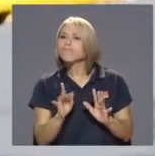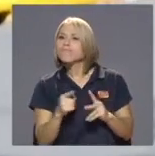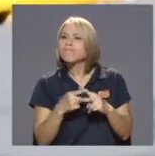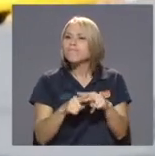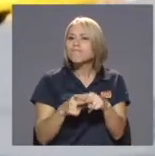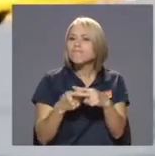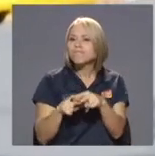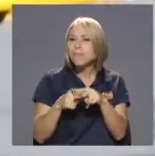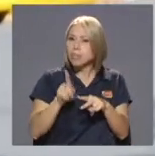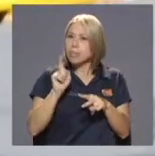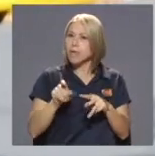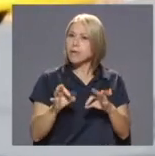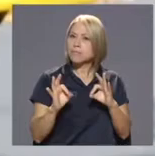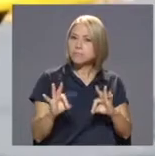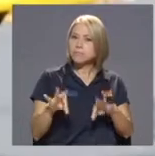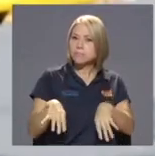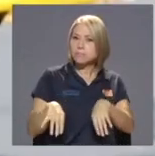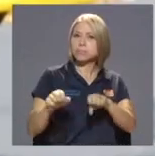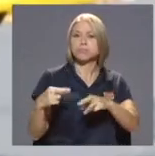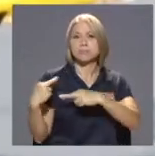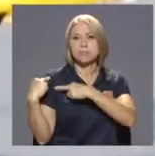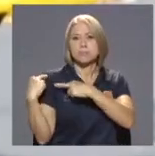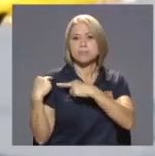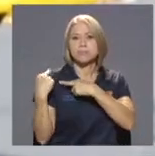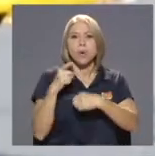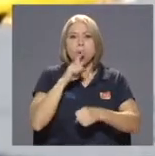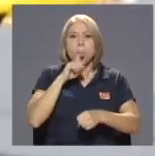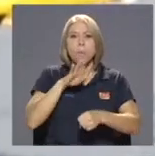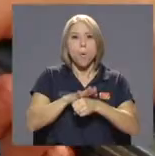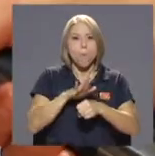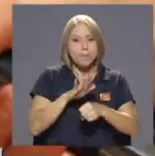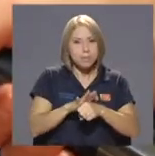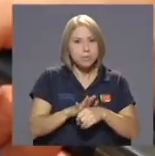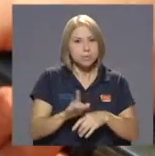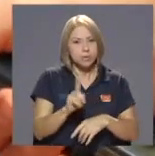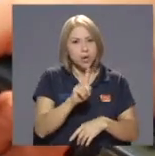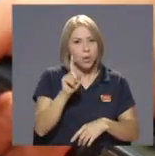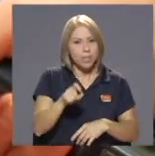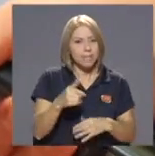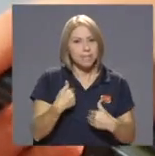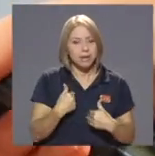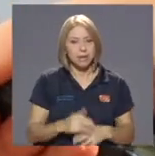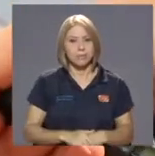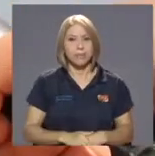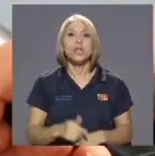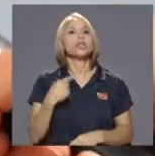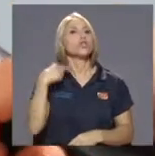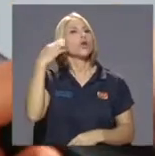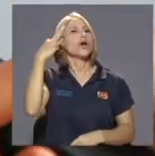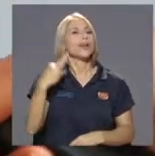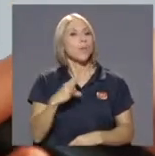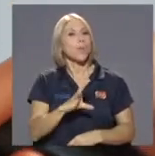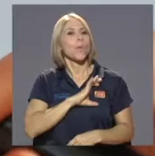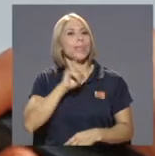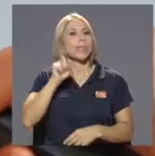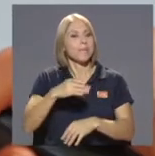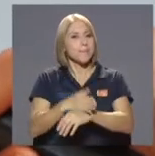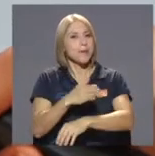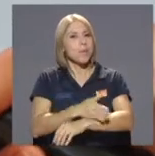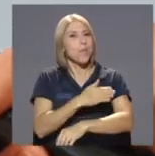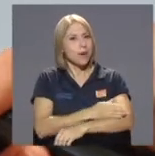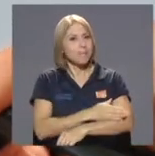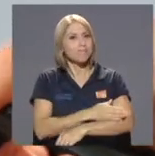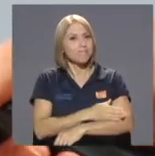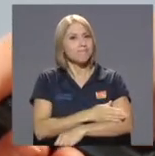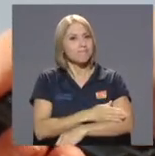de responsabilidad y de compromisos que no deben tener. Yo opino que debería mejorar, más bien un sí y no debería